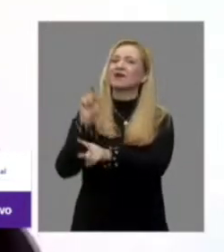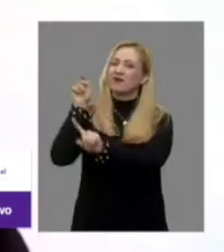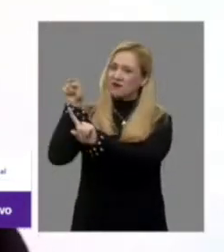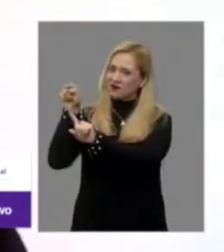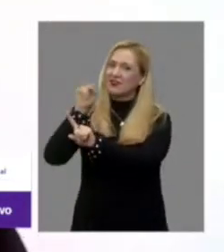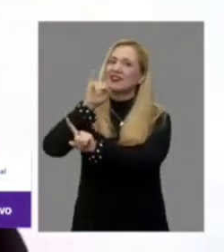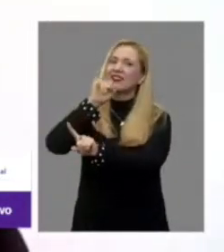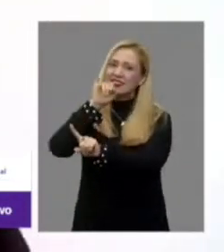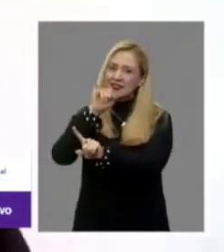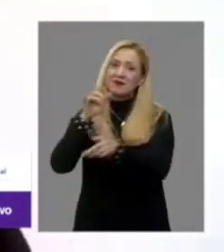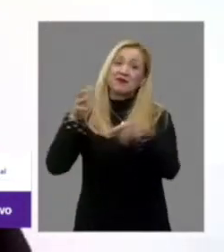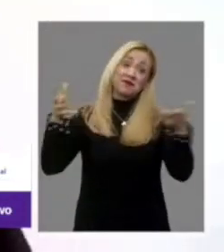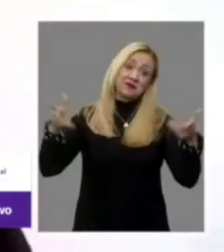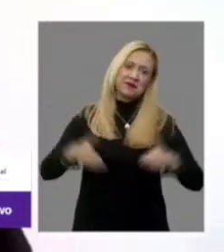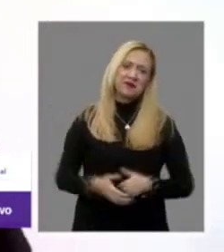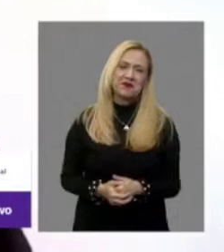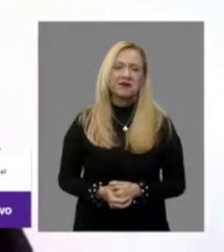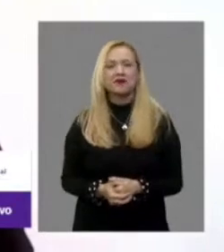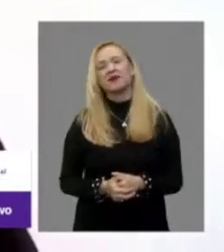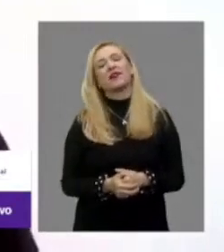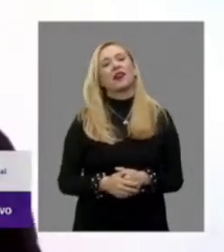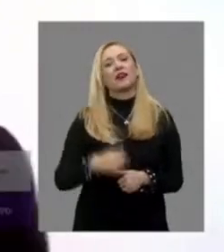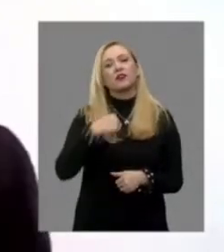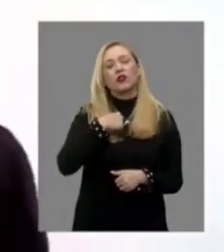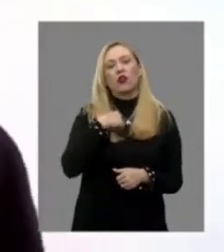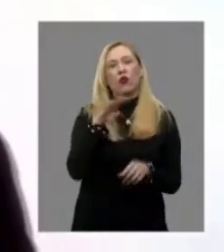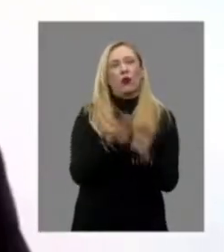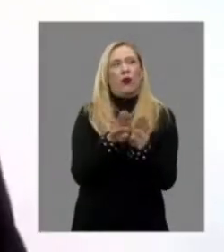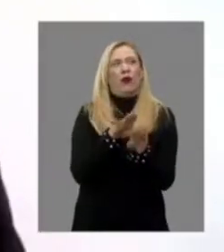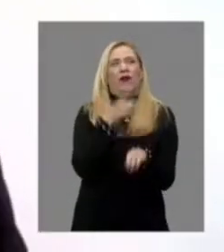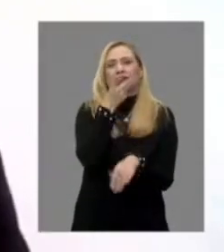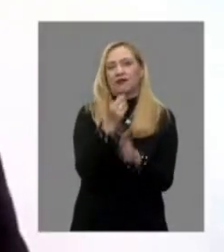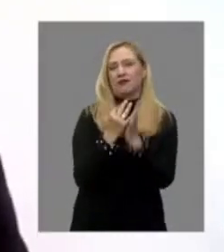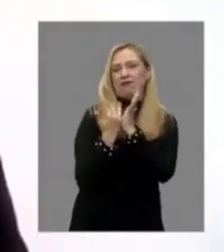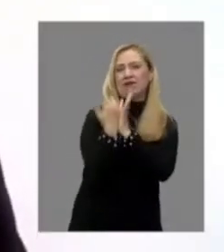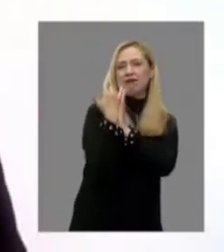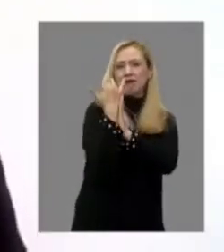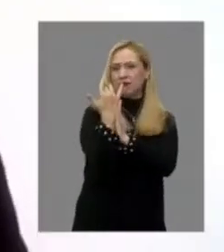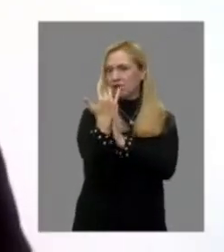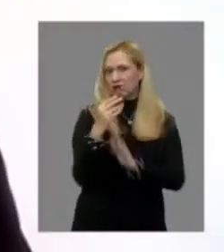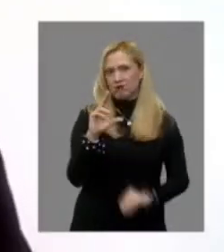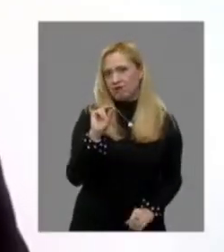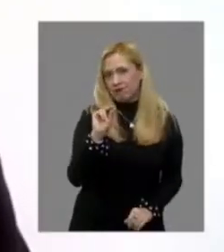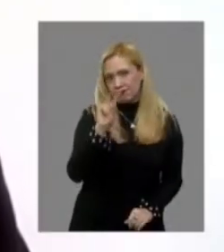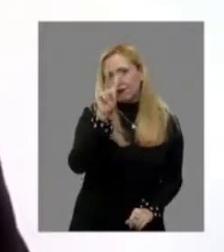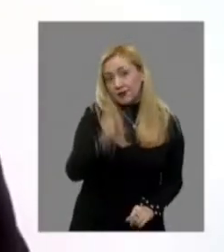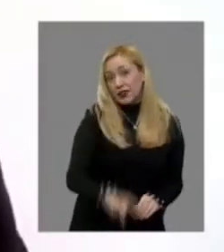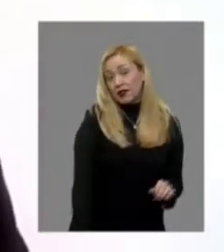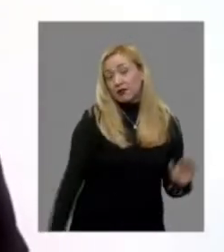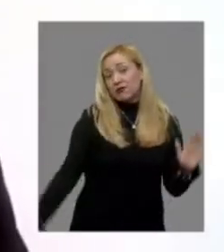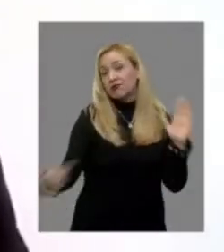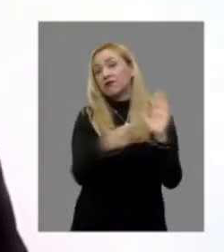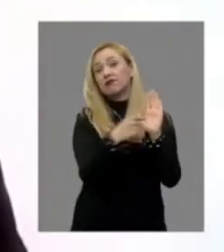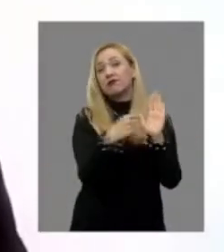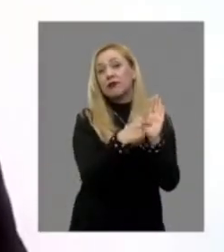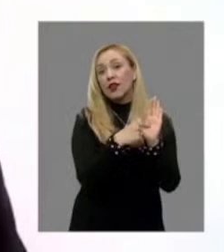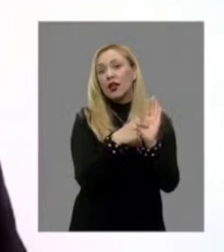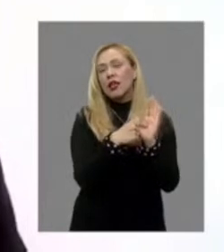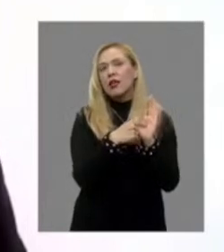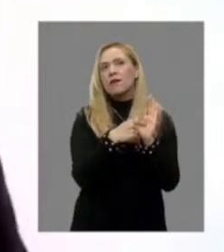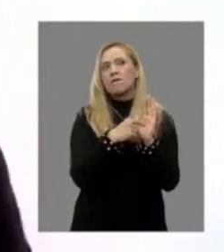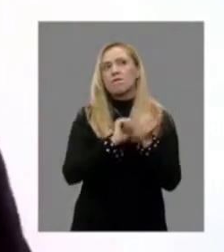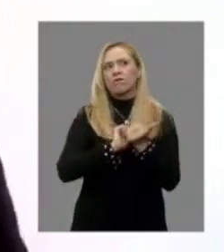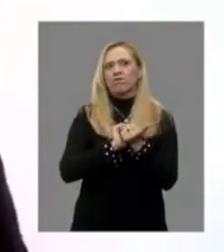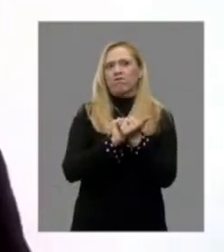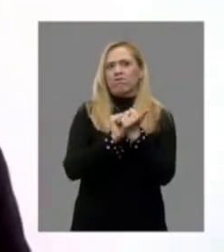aquí no es exagerado señalar que esto hizo que nos